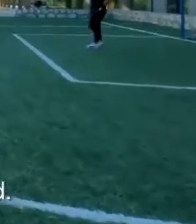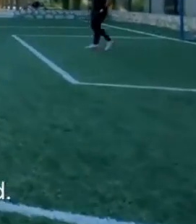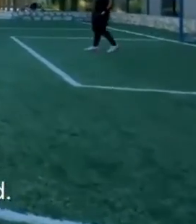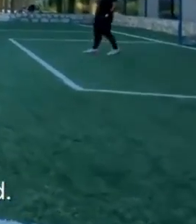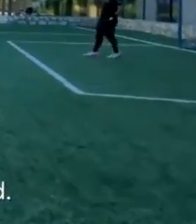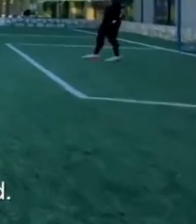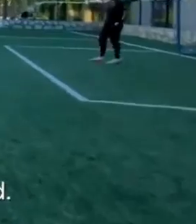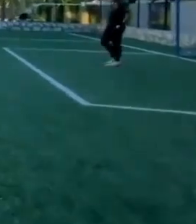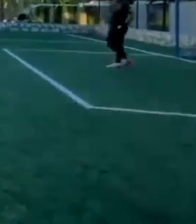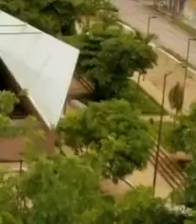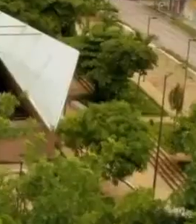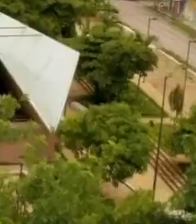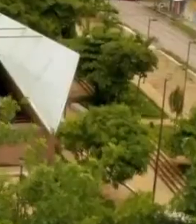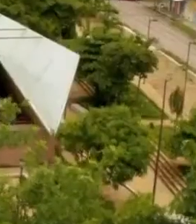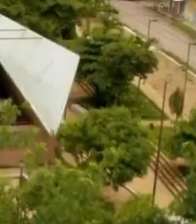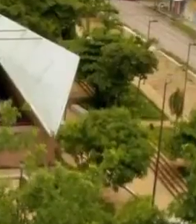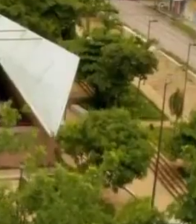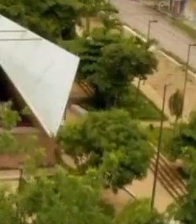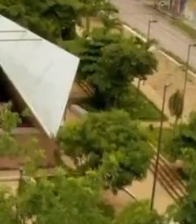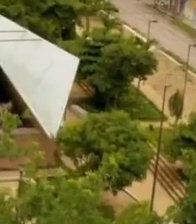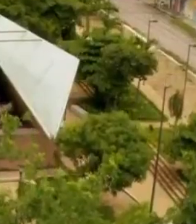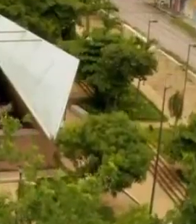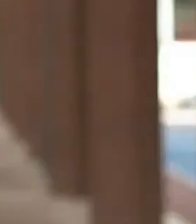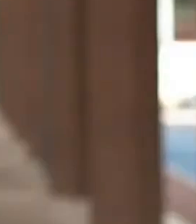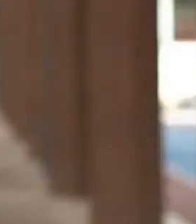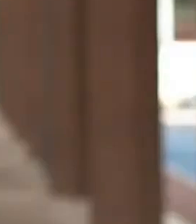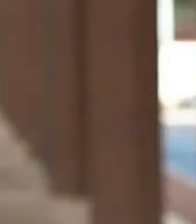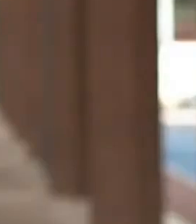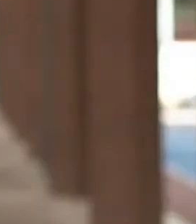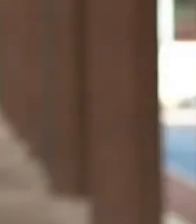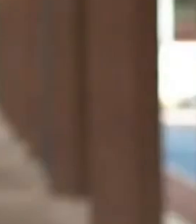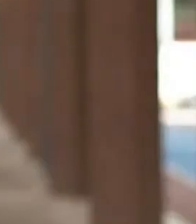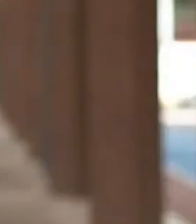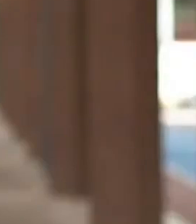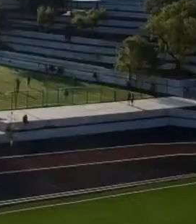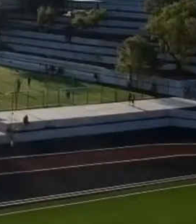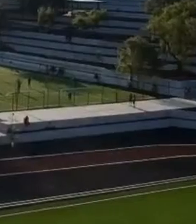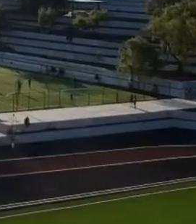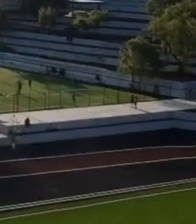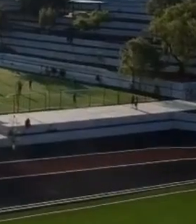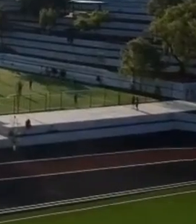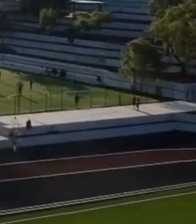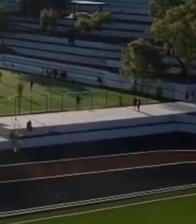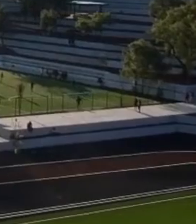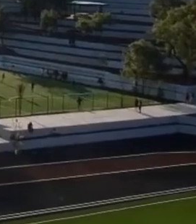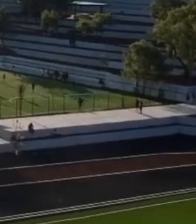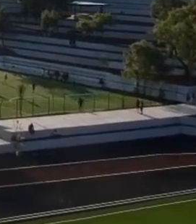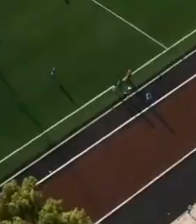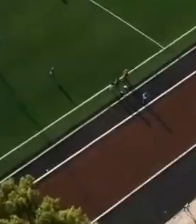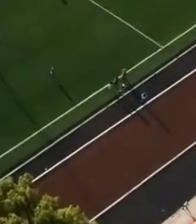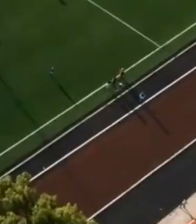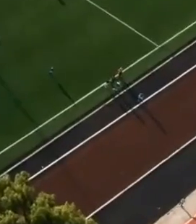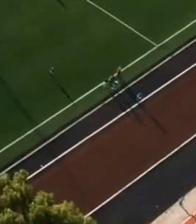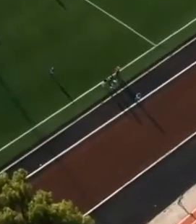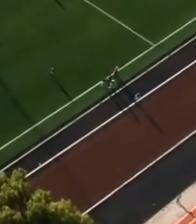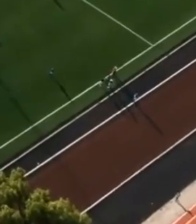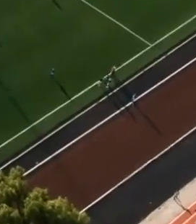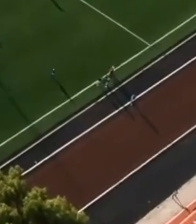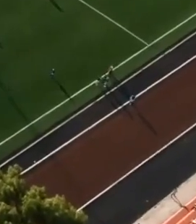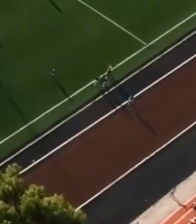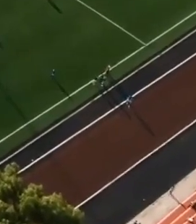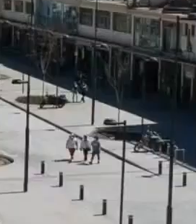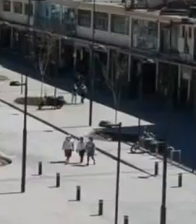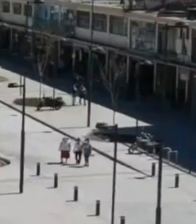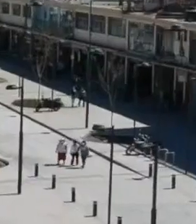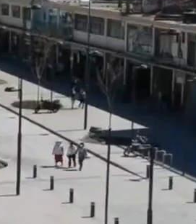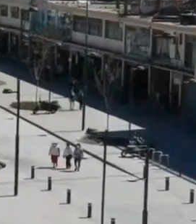esa seguridad. Desde hace mucho tiempo no había visto un tipo de obra